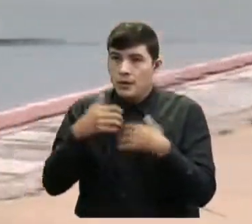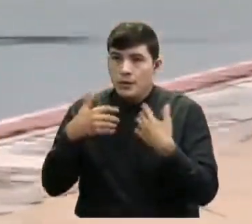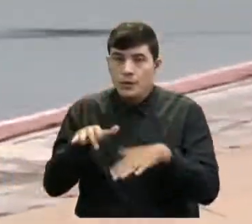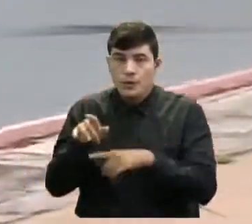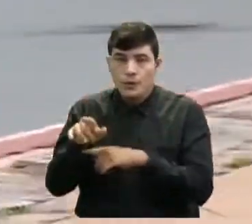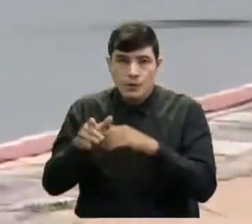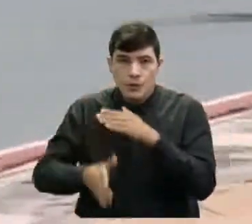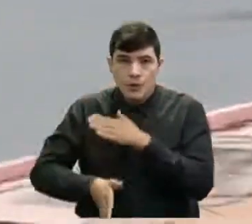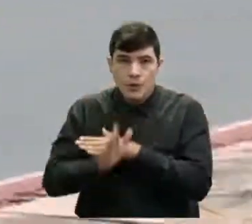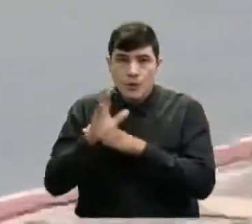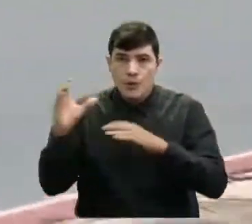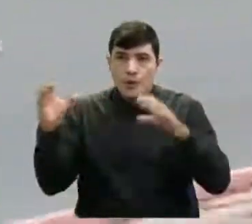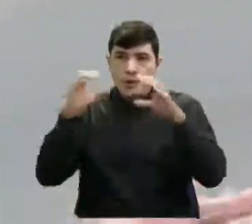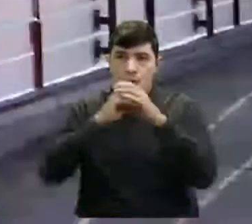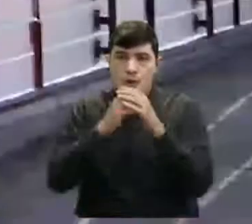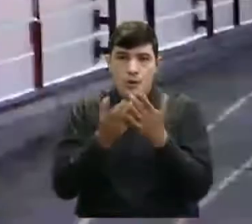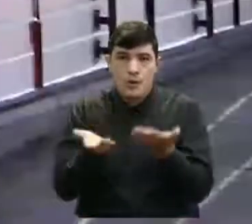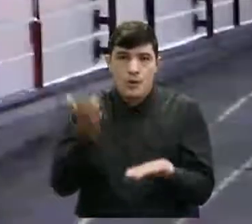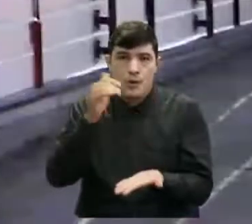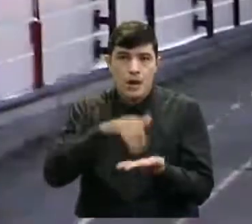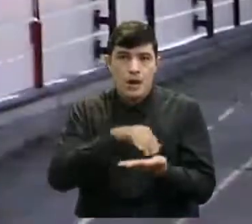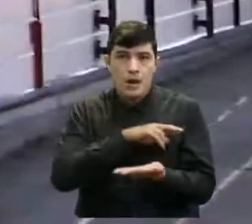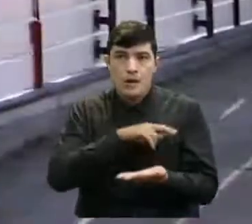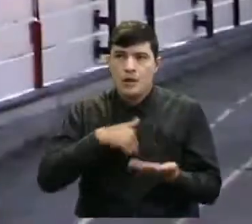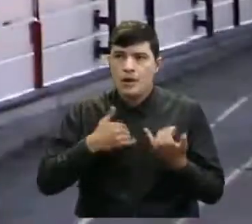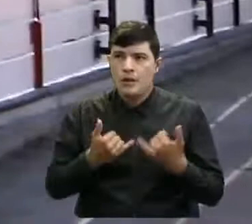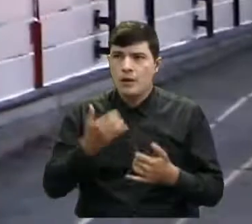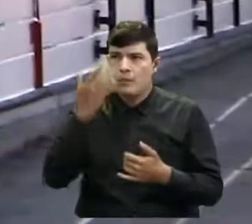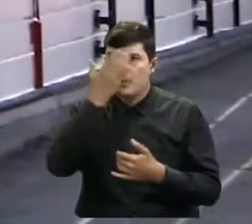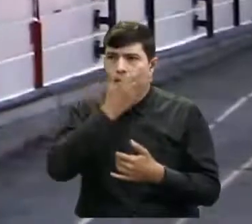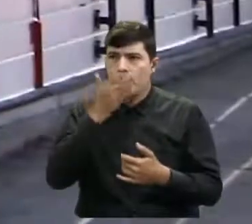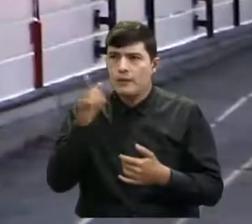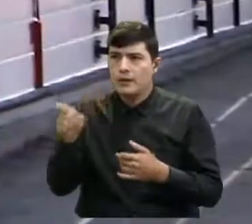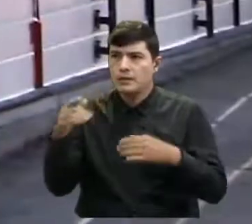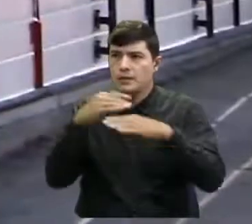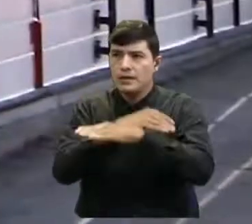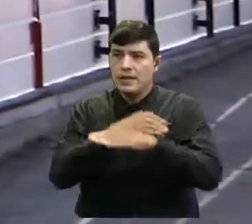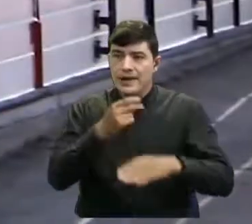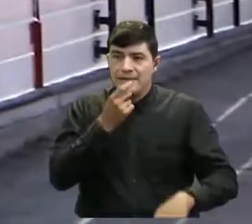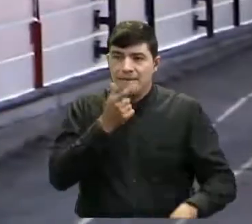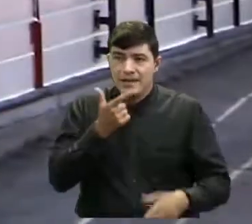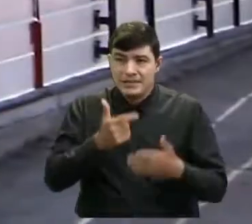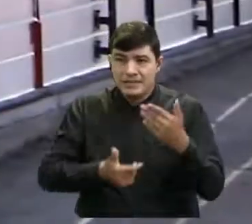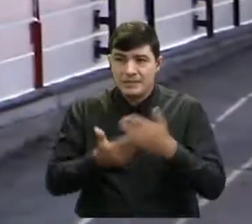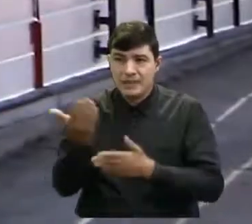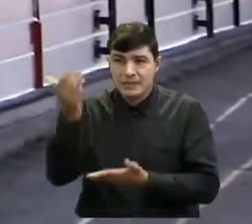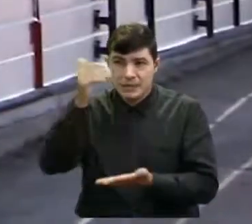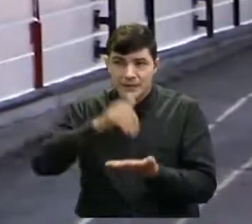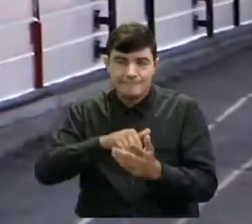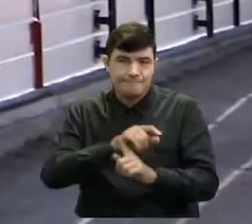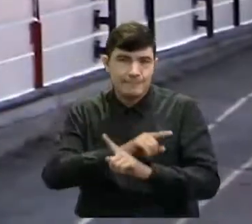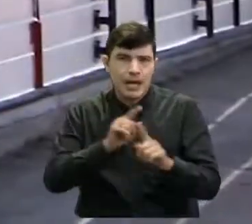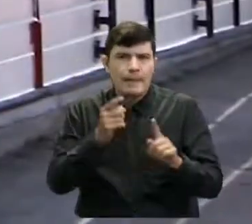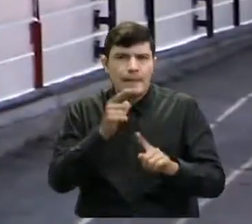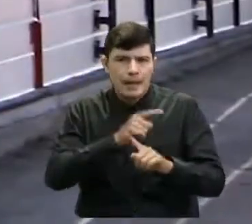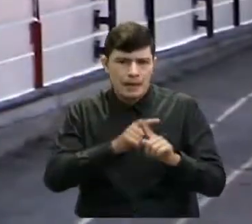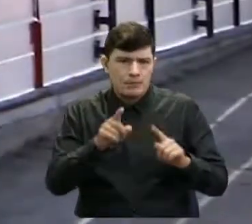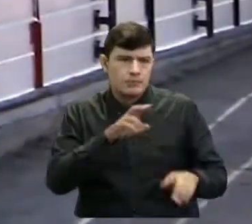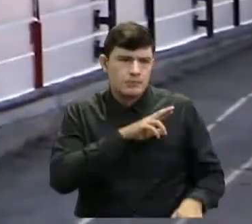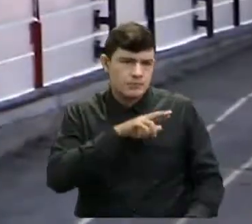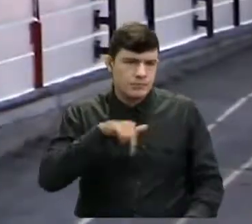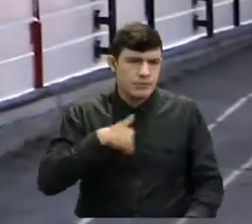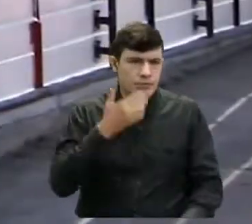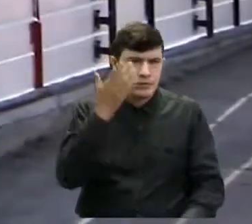poder adaptarnos de nuevo estamos probando la pista no fue fácil volver a empezar pero sabemos que